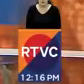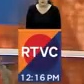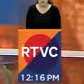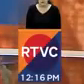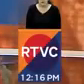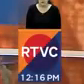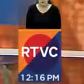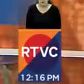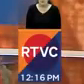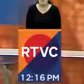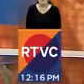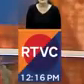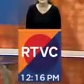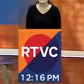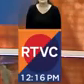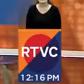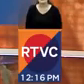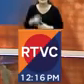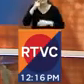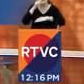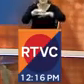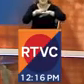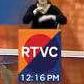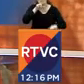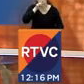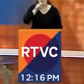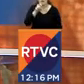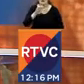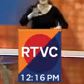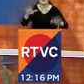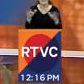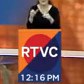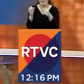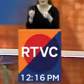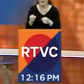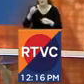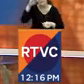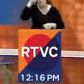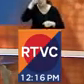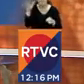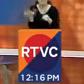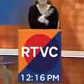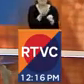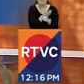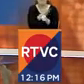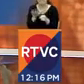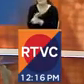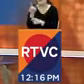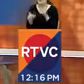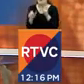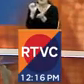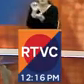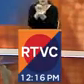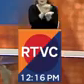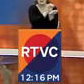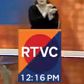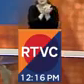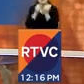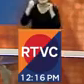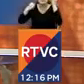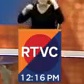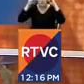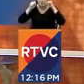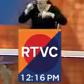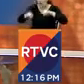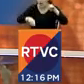Hay alerta en Bucaramanga porque varias estaciones de policía presentan hacinamiento de detenidos. La situación es tan preocupante que algunas de ellas